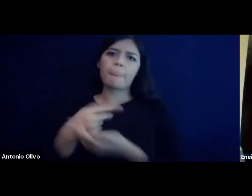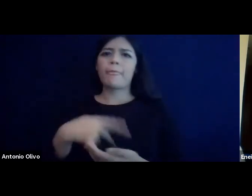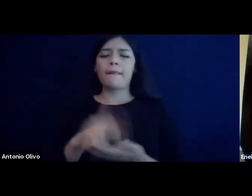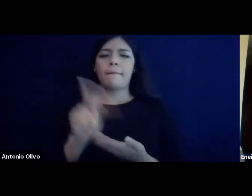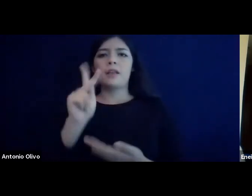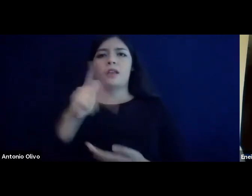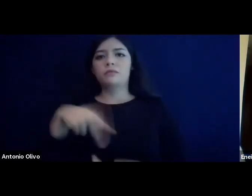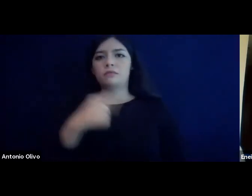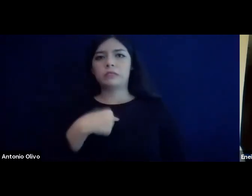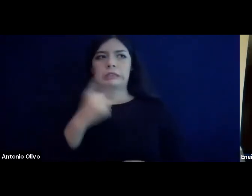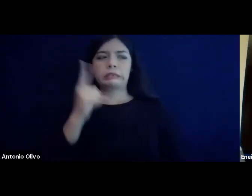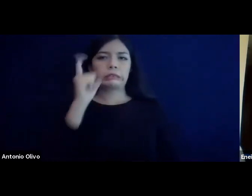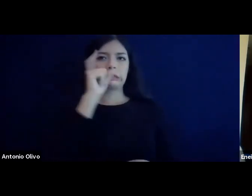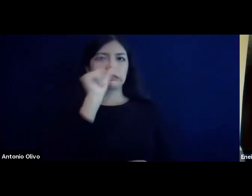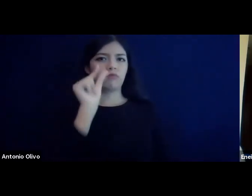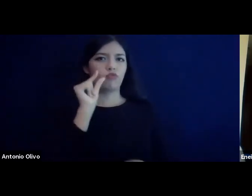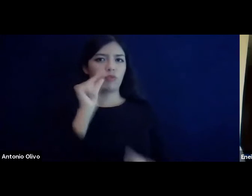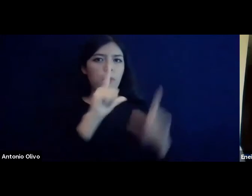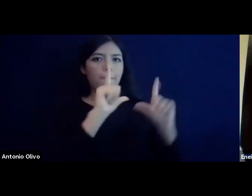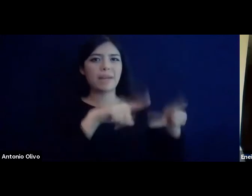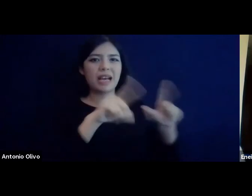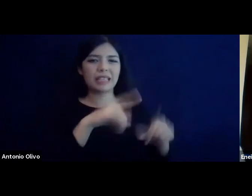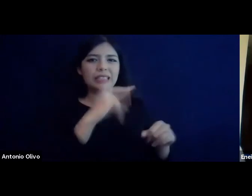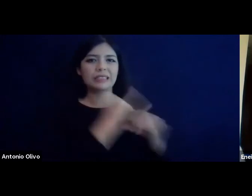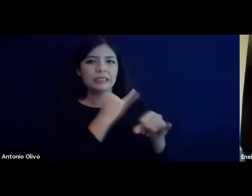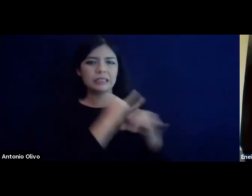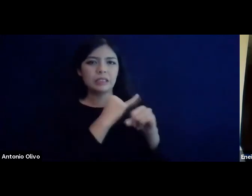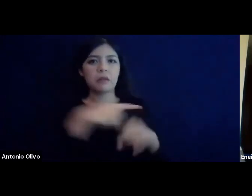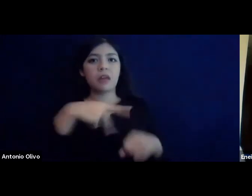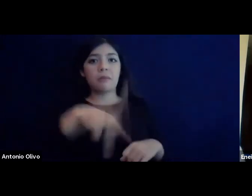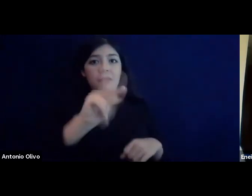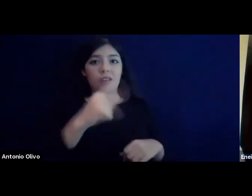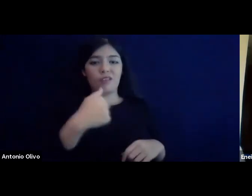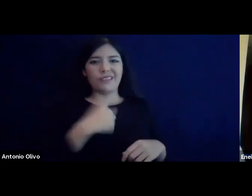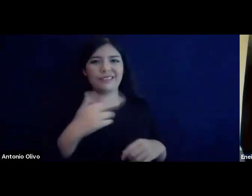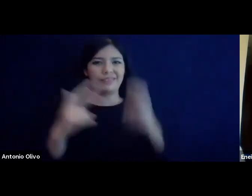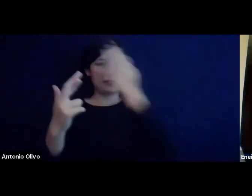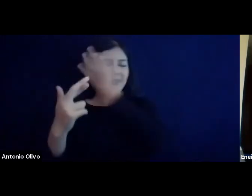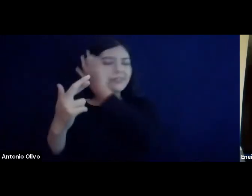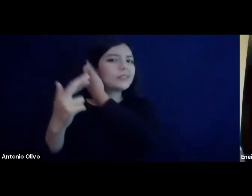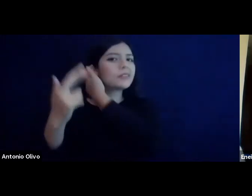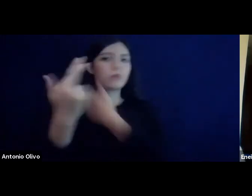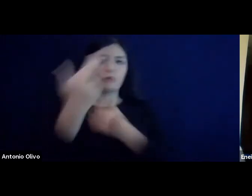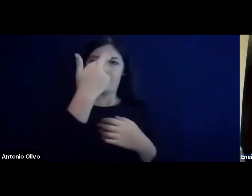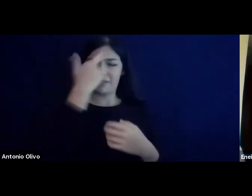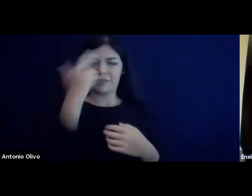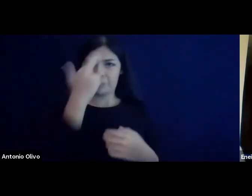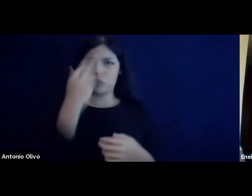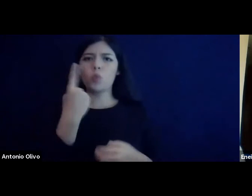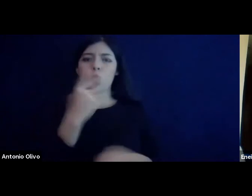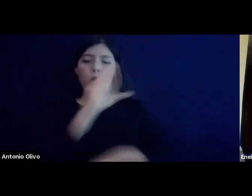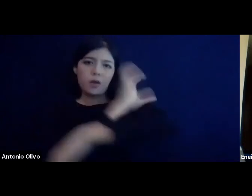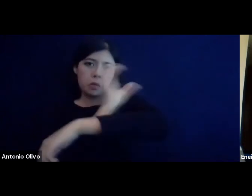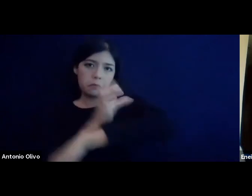bueno, finalmente me acordé de que un día una compañera también con discapacidad visual me dijo que